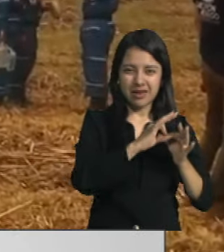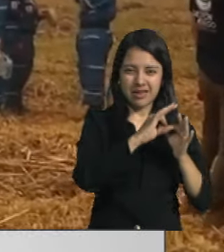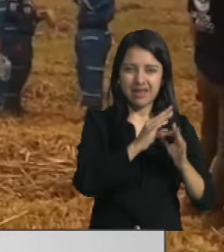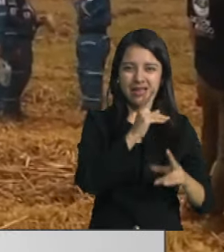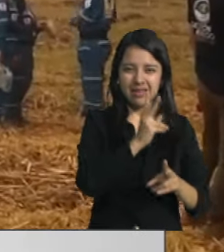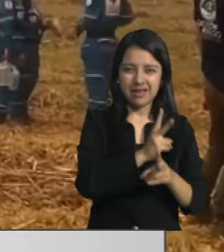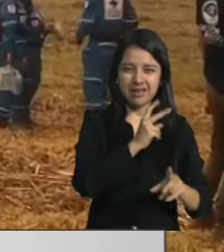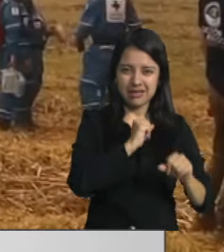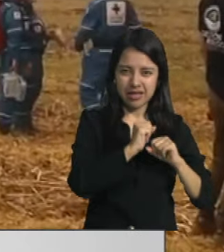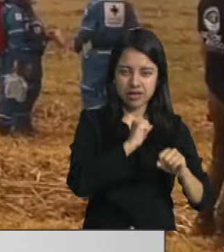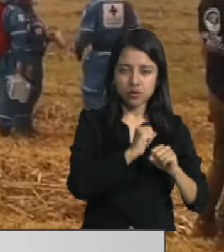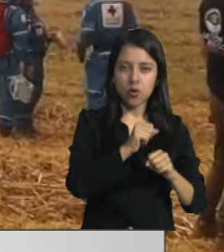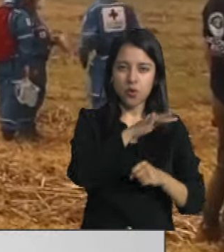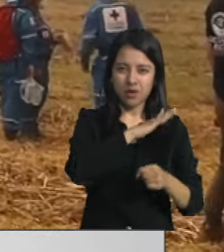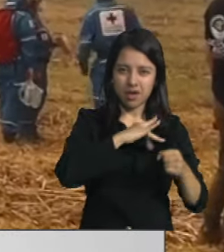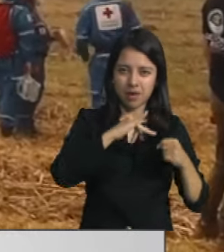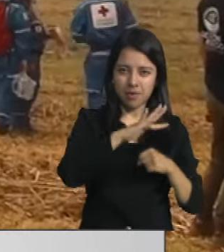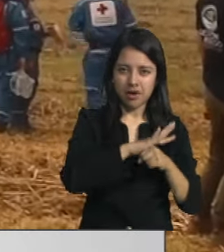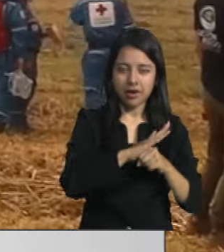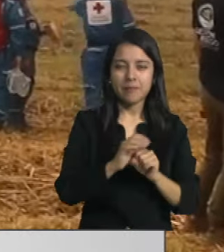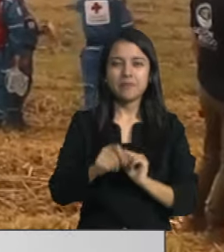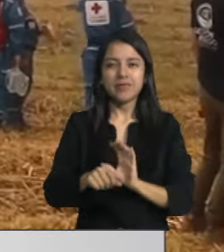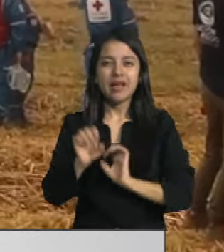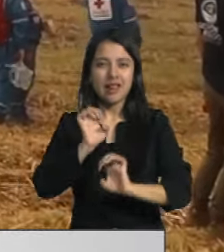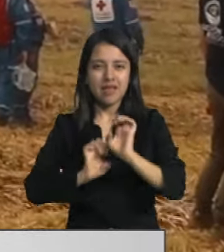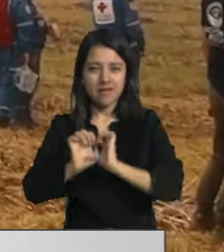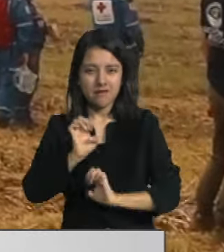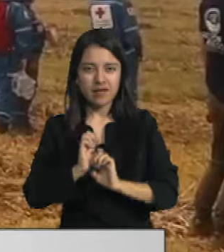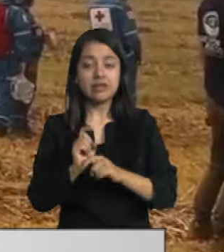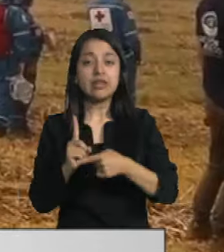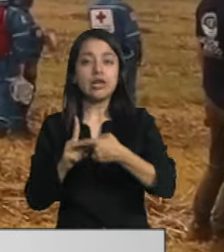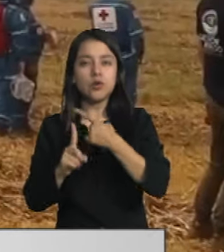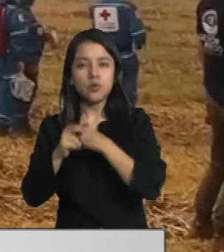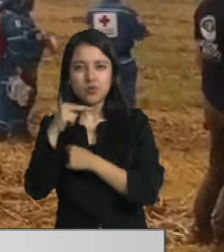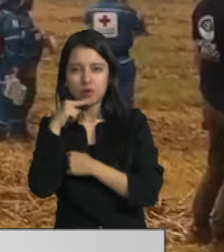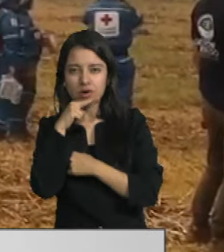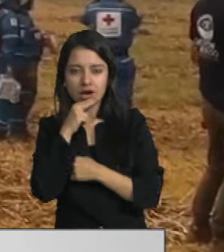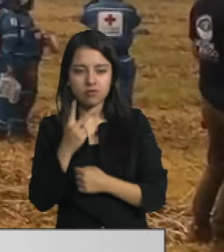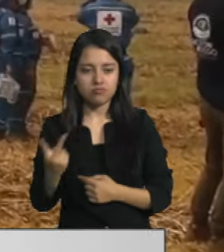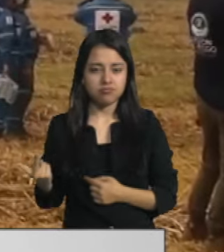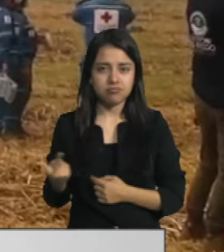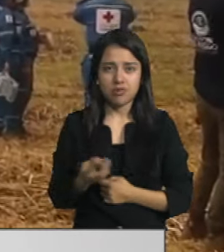Gobernación de Cundinamarca y a la Defensa Civil La Cruz Roja, que están trabajando